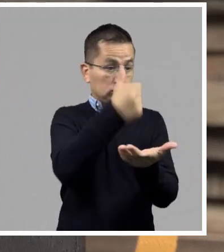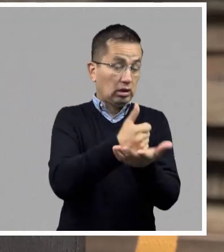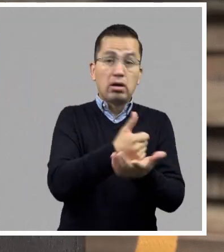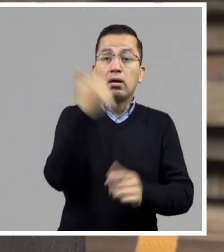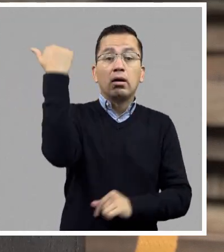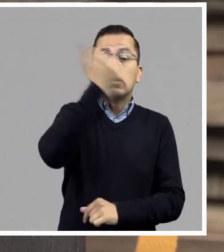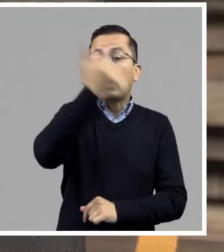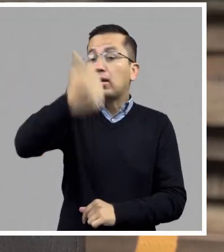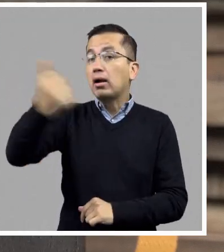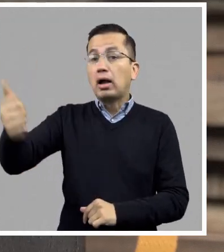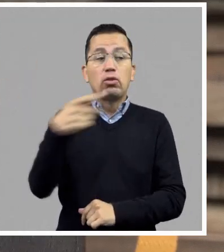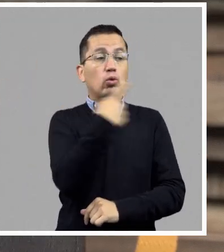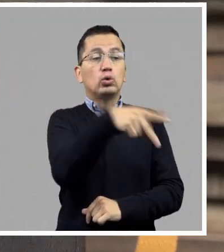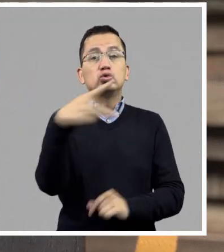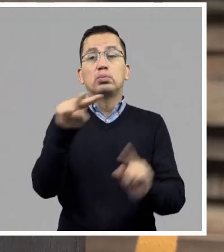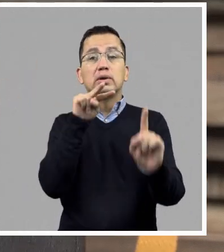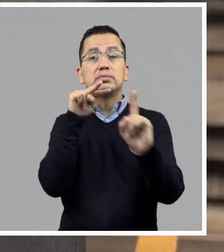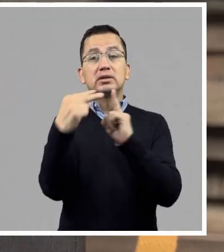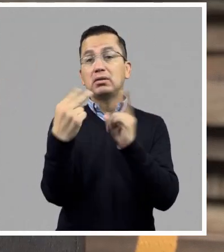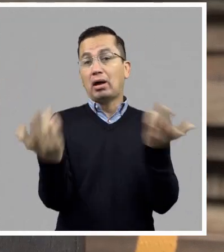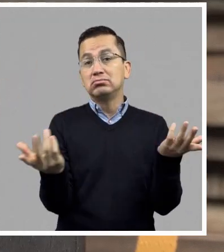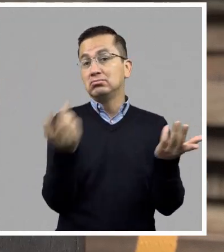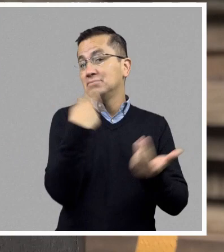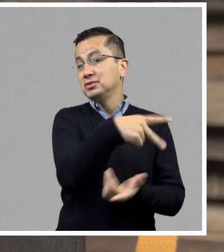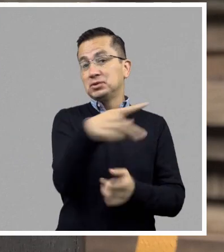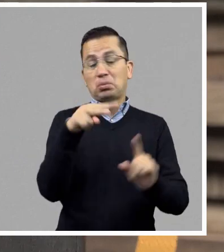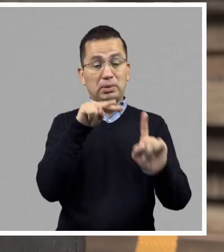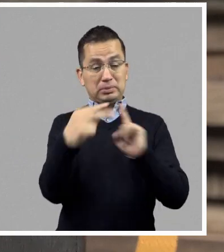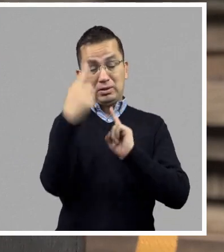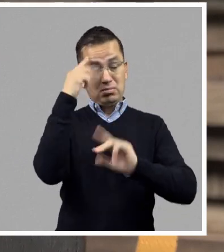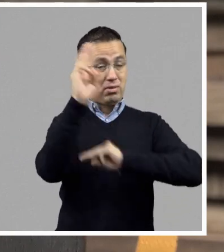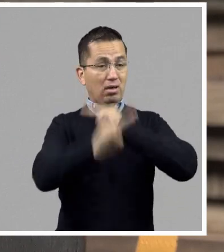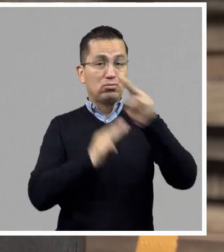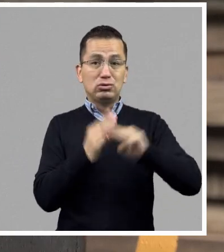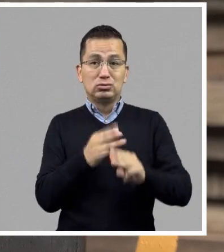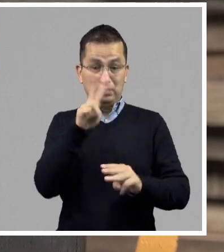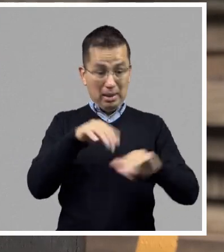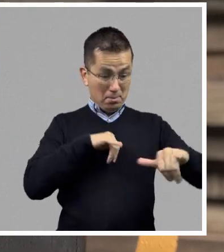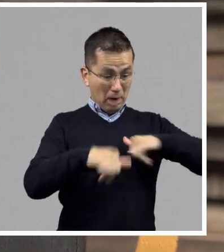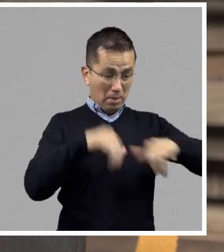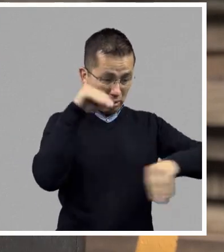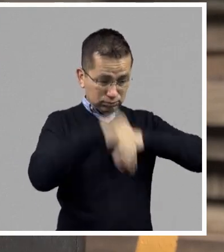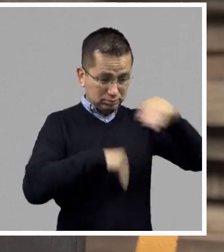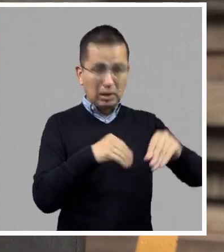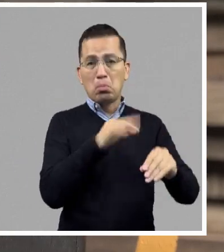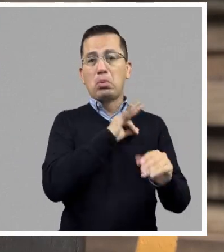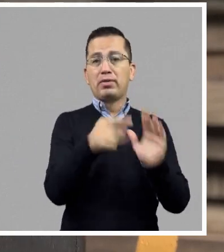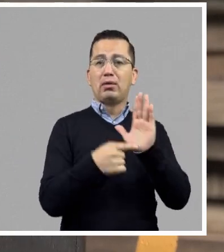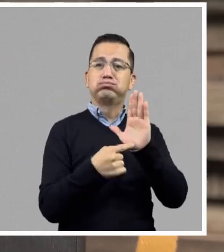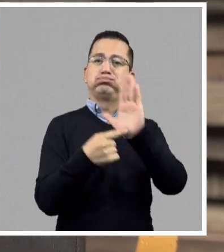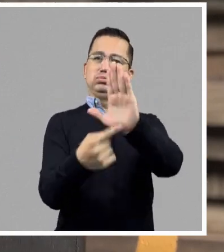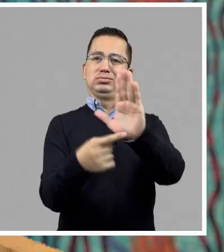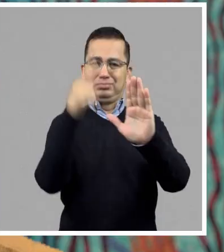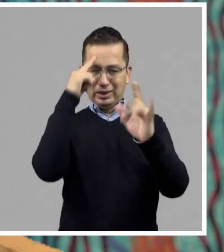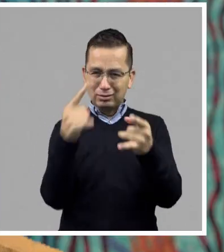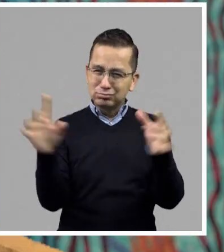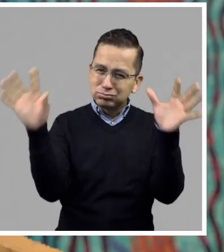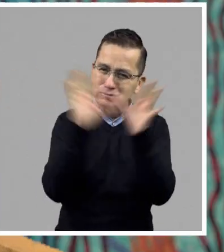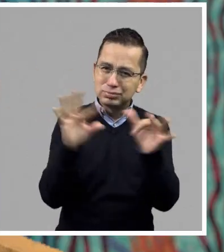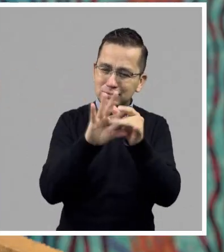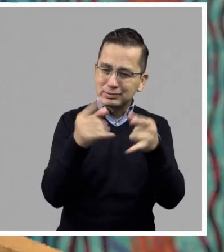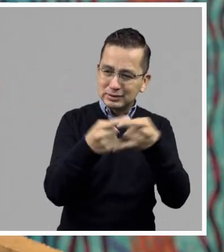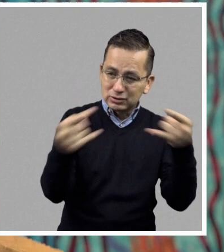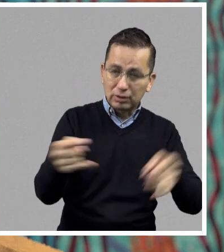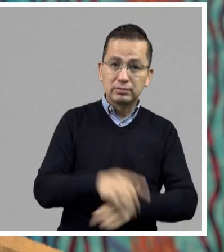diferentes de ver el mundo como de ver la realidad y los mapas son una forma muy bonita de contarlo incluso creo que